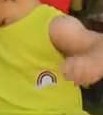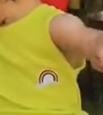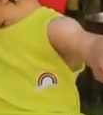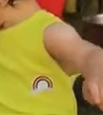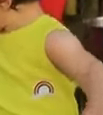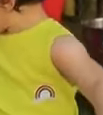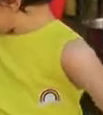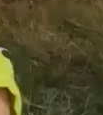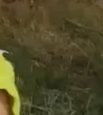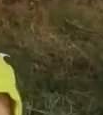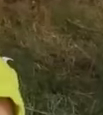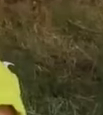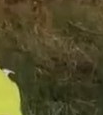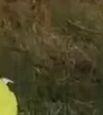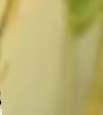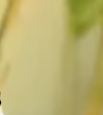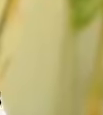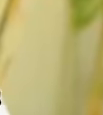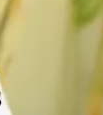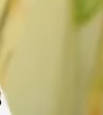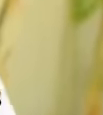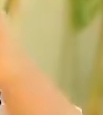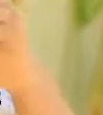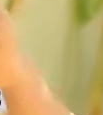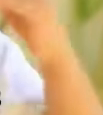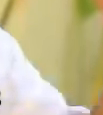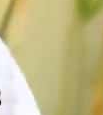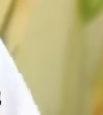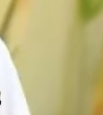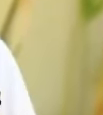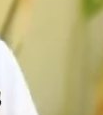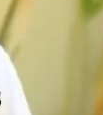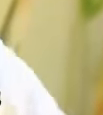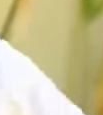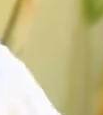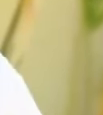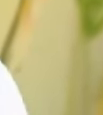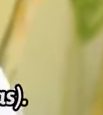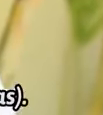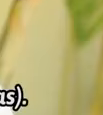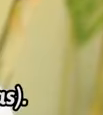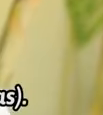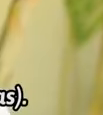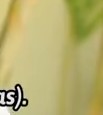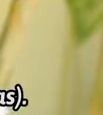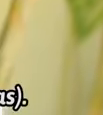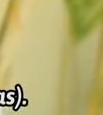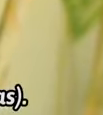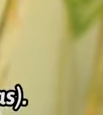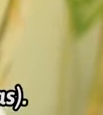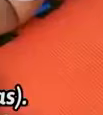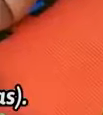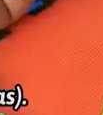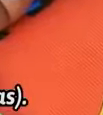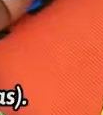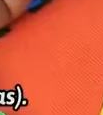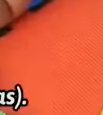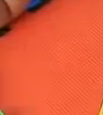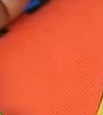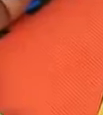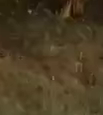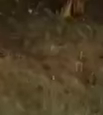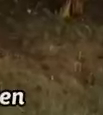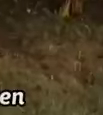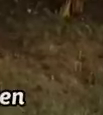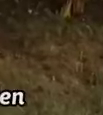se maquilla. Y si hay que llorar, se llora. Y hay pañuelo en las